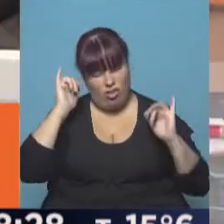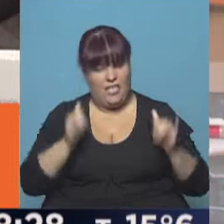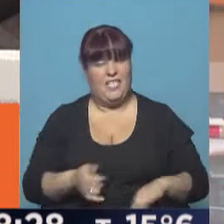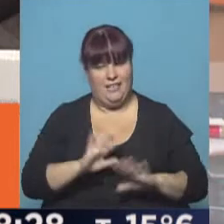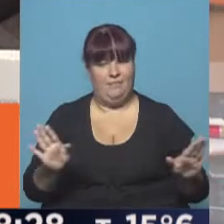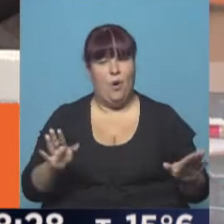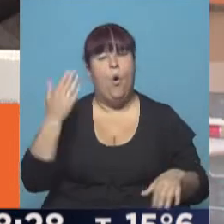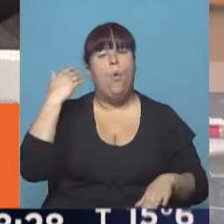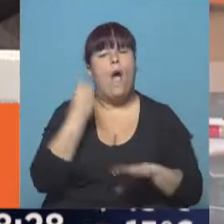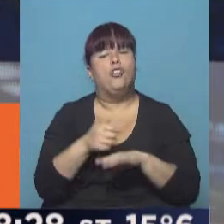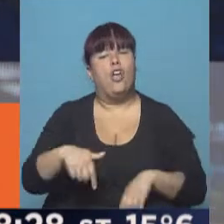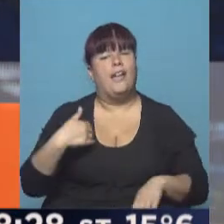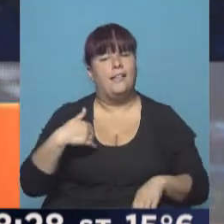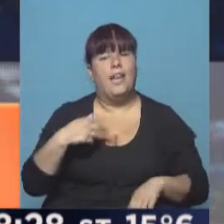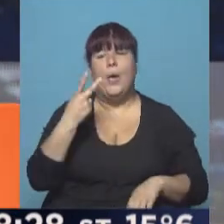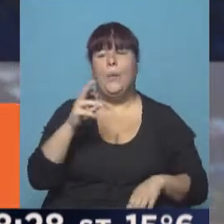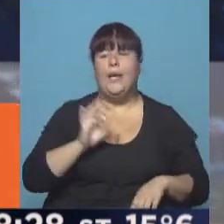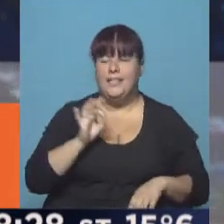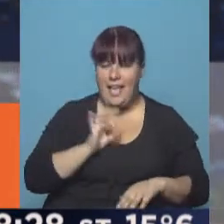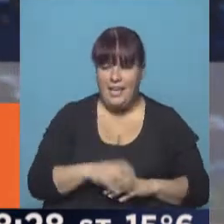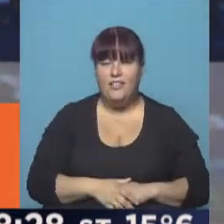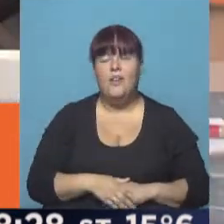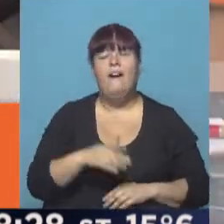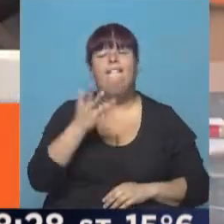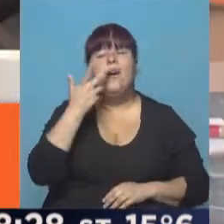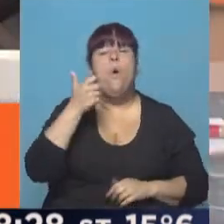que sí. ¿Cuánto hace que estás acá, Carmen? Llevo 20 años. ¿Qué es